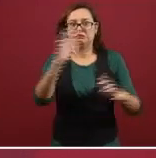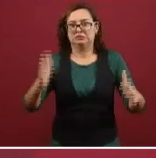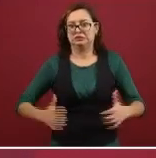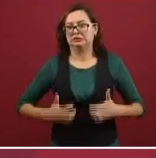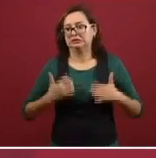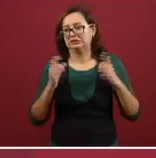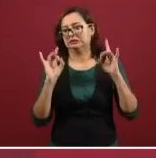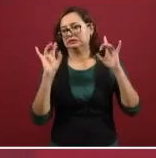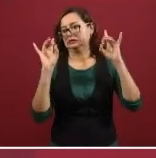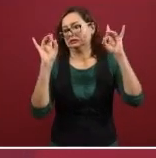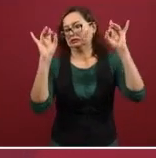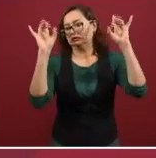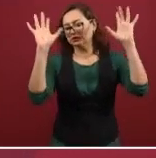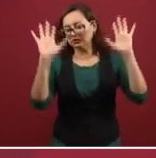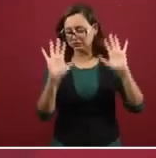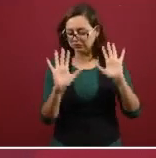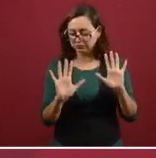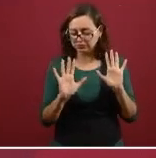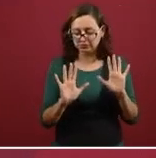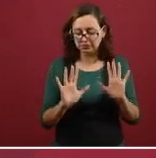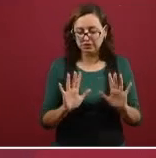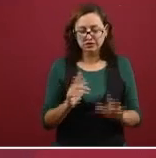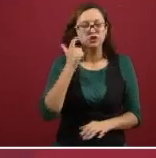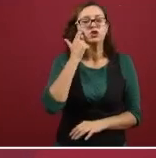los conservadores.